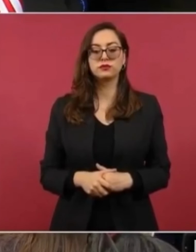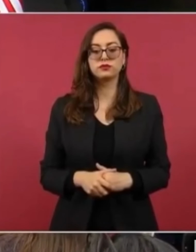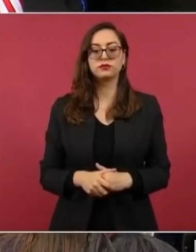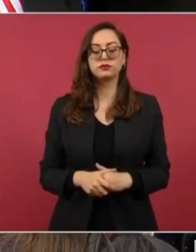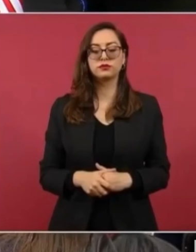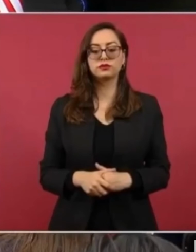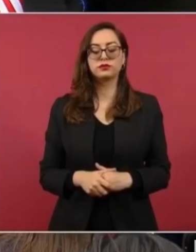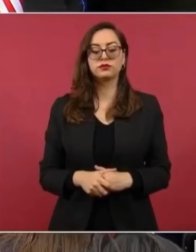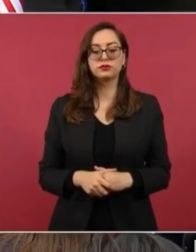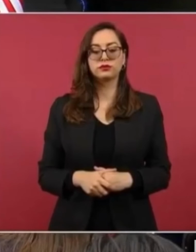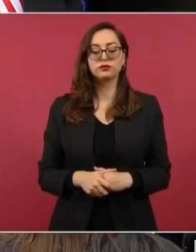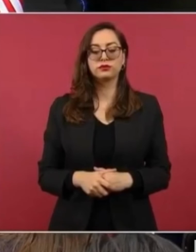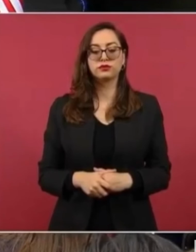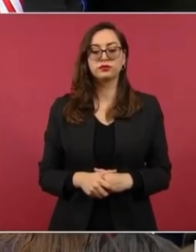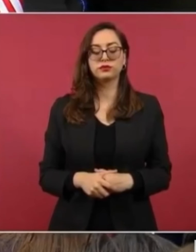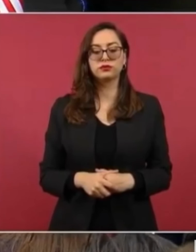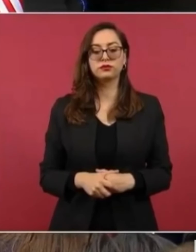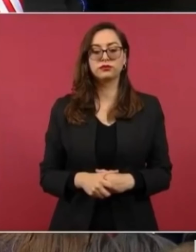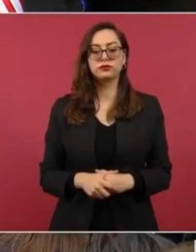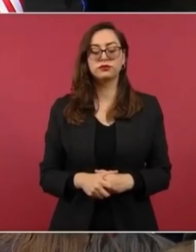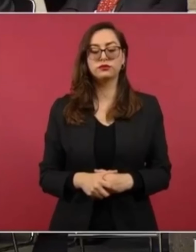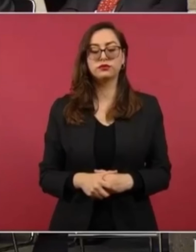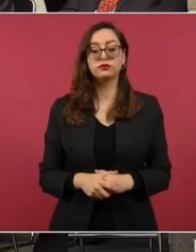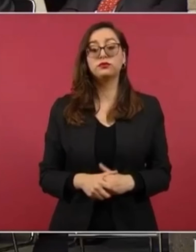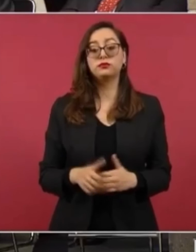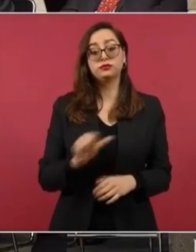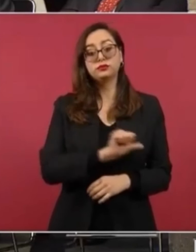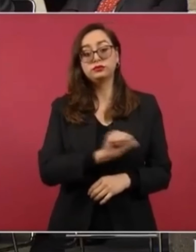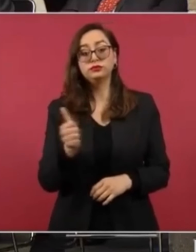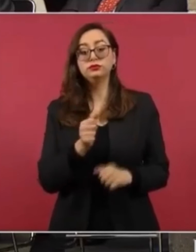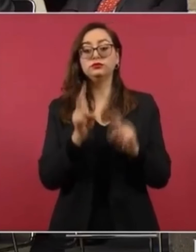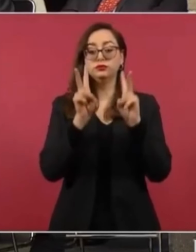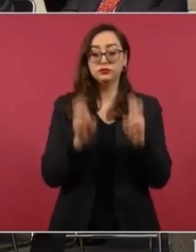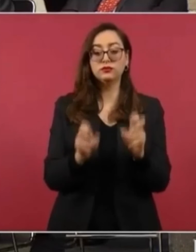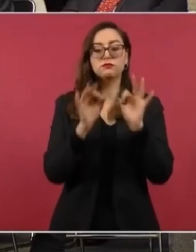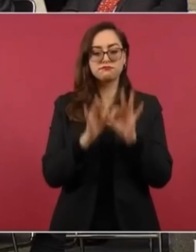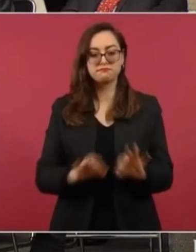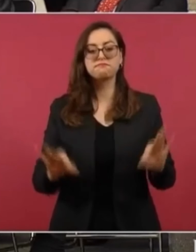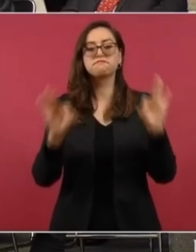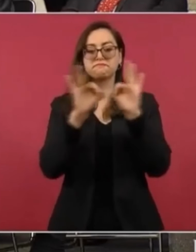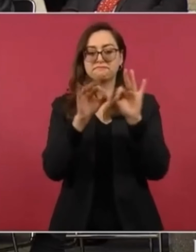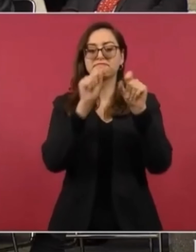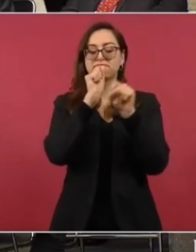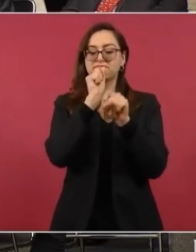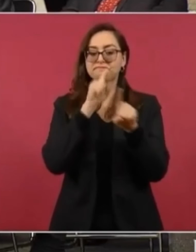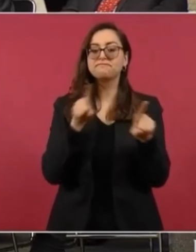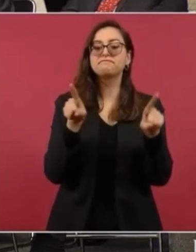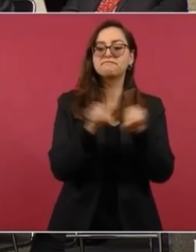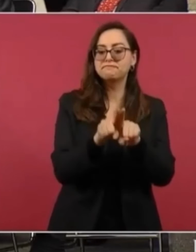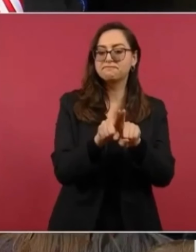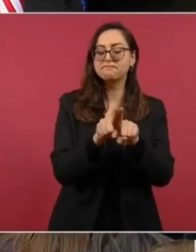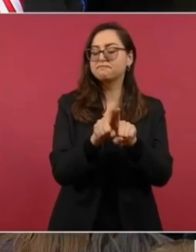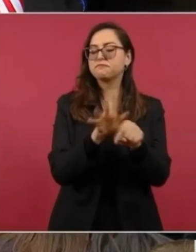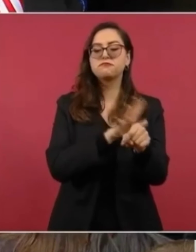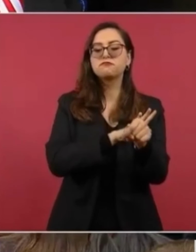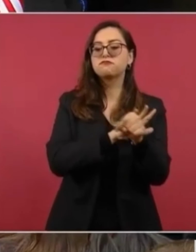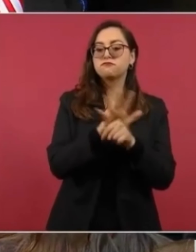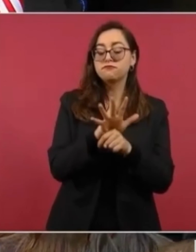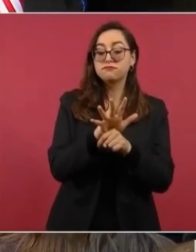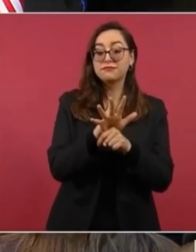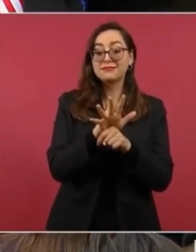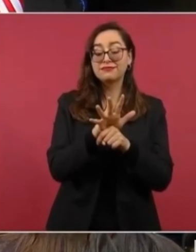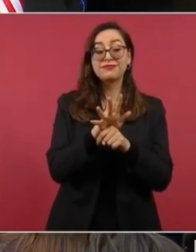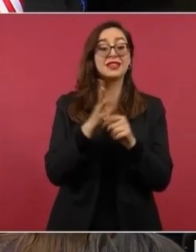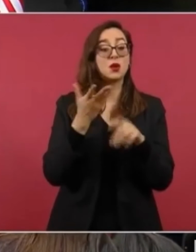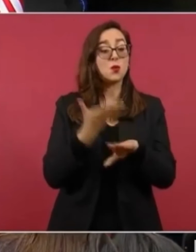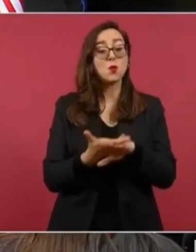También abordamos como asunto prioritario la integración económica y